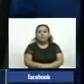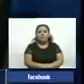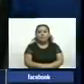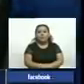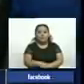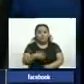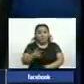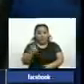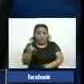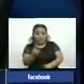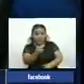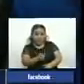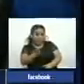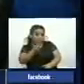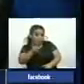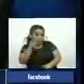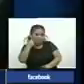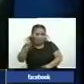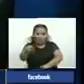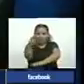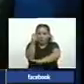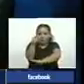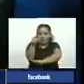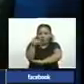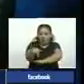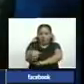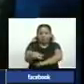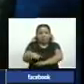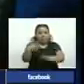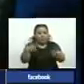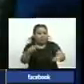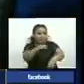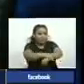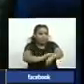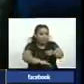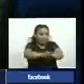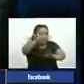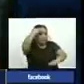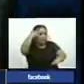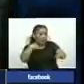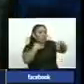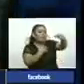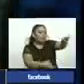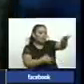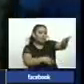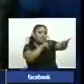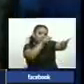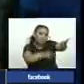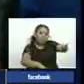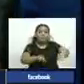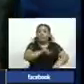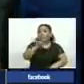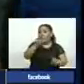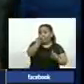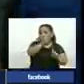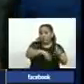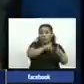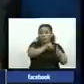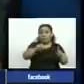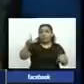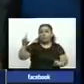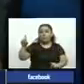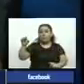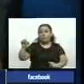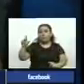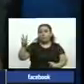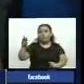Investigadores de la Delegación de la Libertad Centro Sur arrestaron con orden administrativa a una mujer identificada como Delmi Marisol